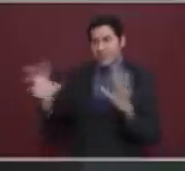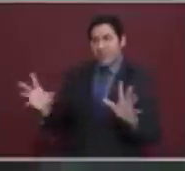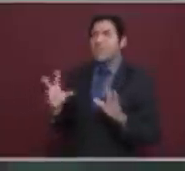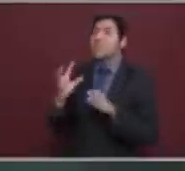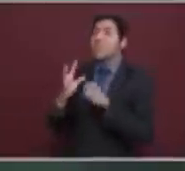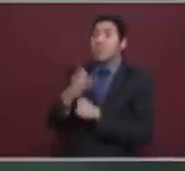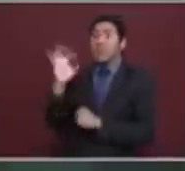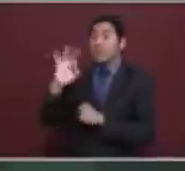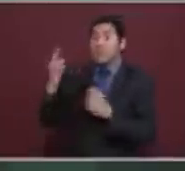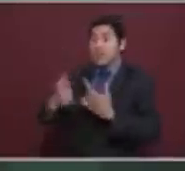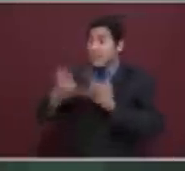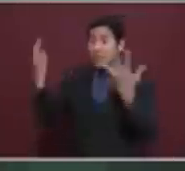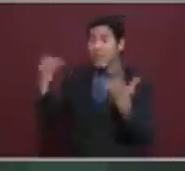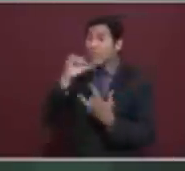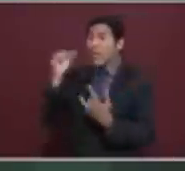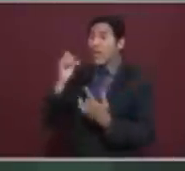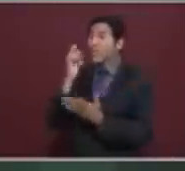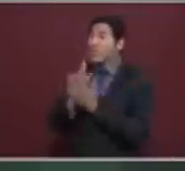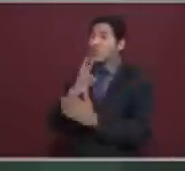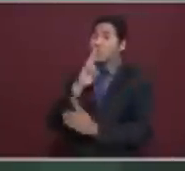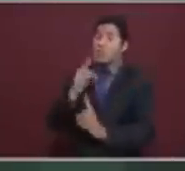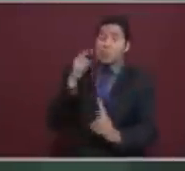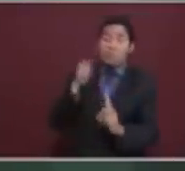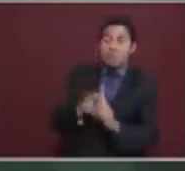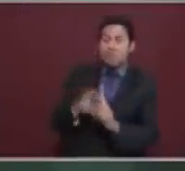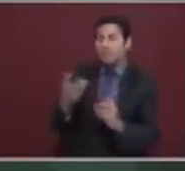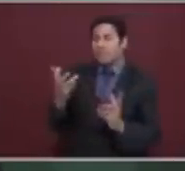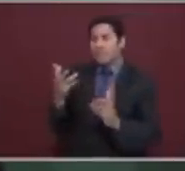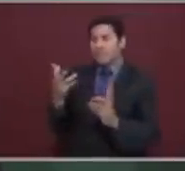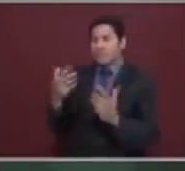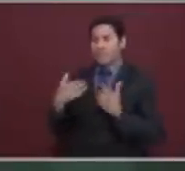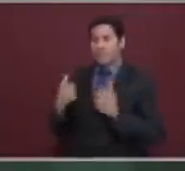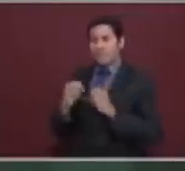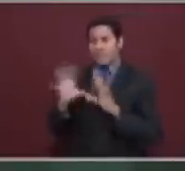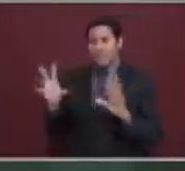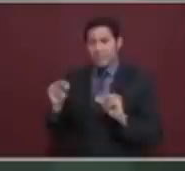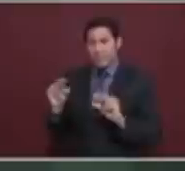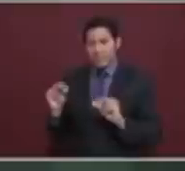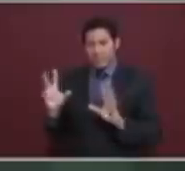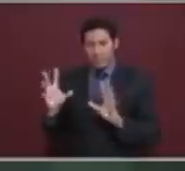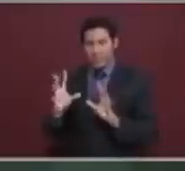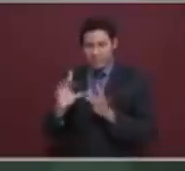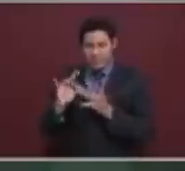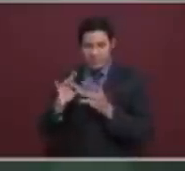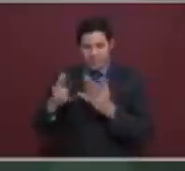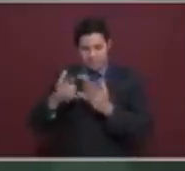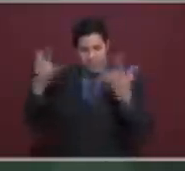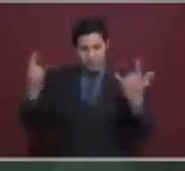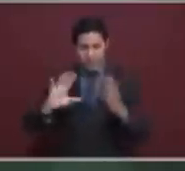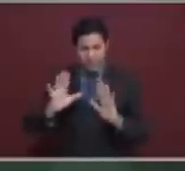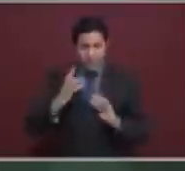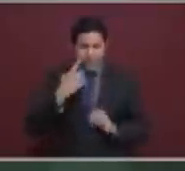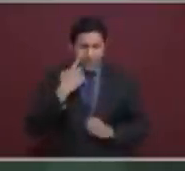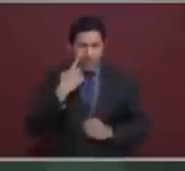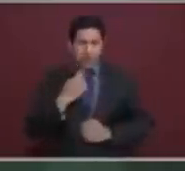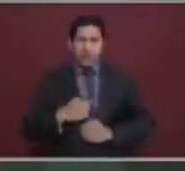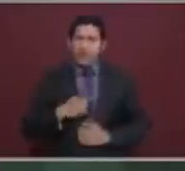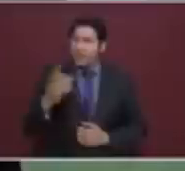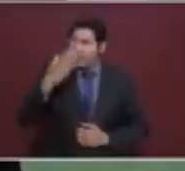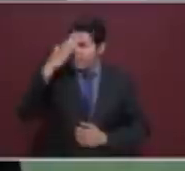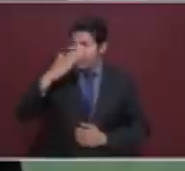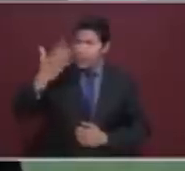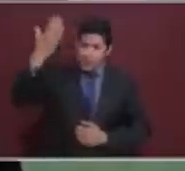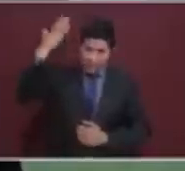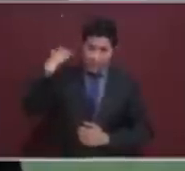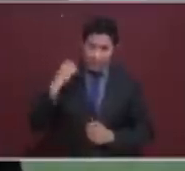nos vamos a la inmediatez si éste saben que había un trato especial